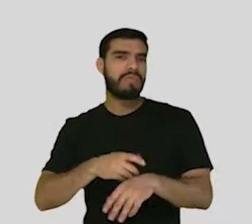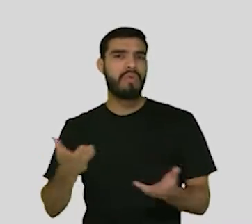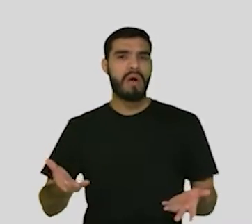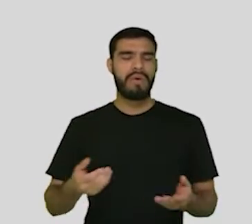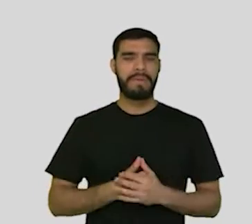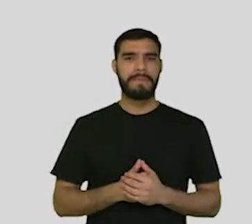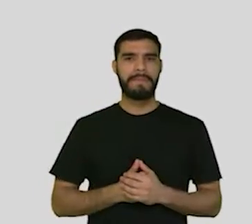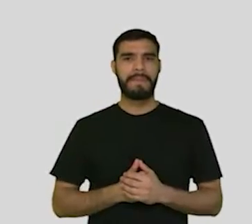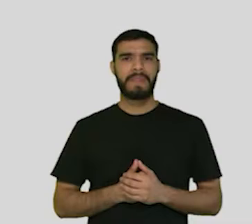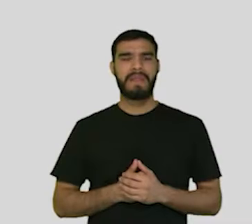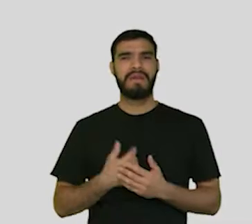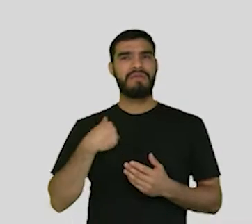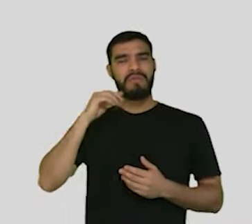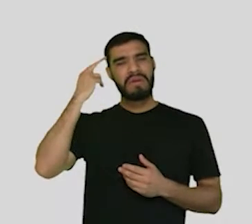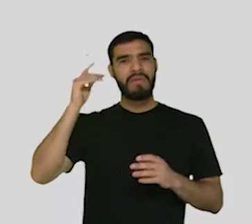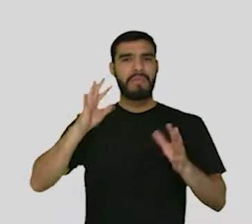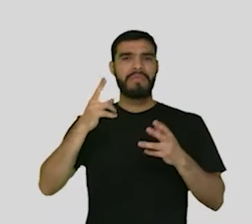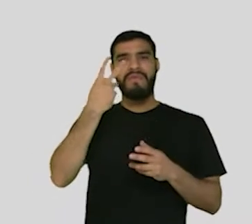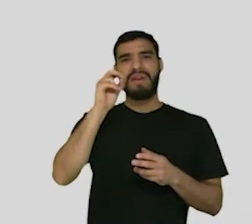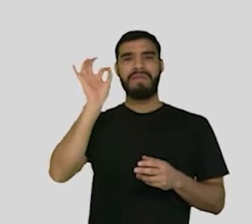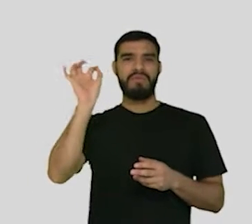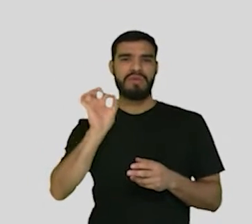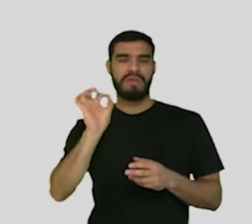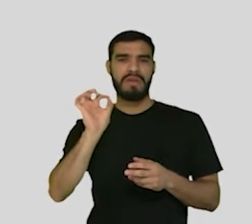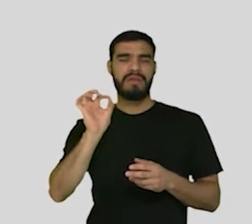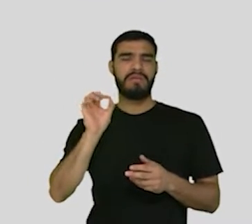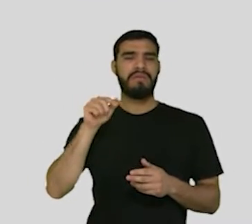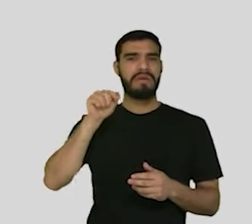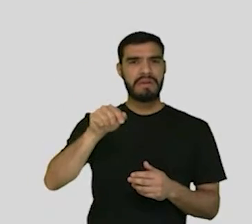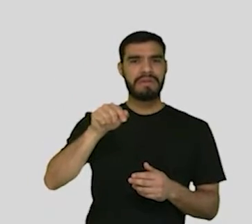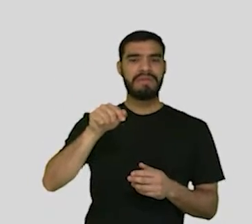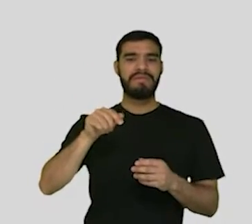y meña y na coanga se promueve que tiene 20%